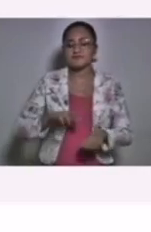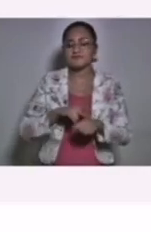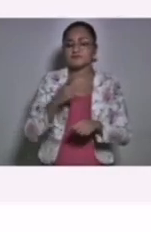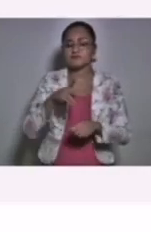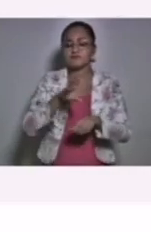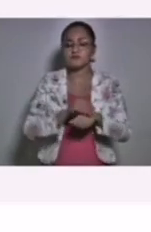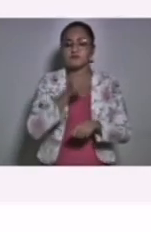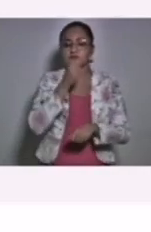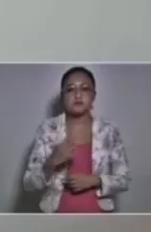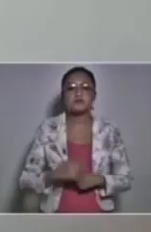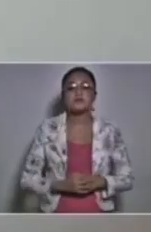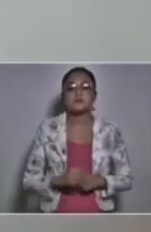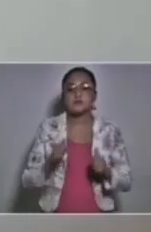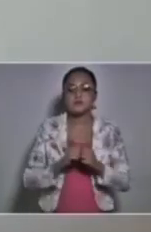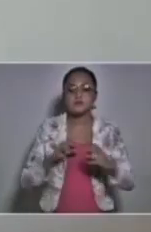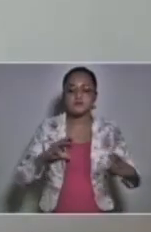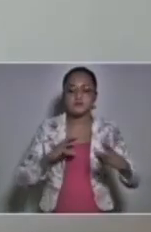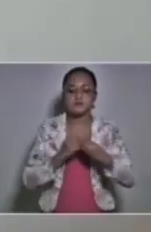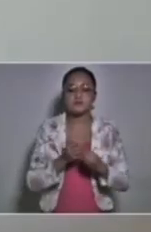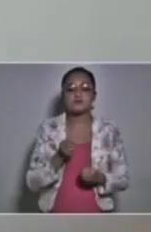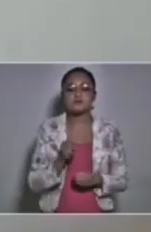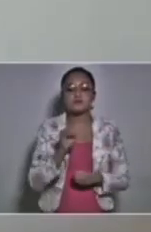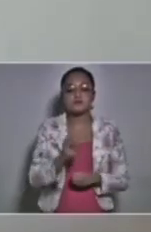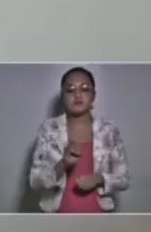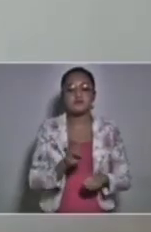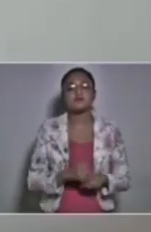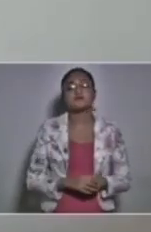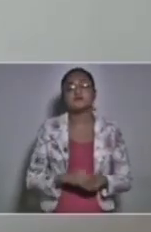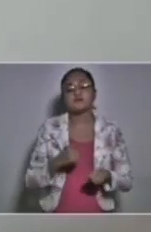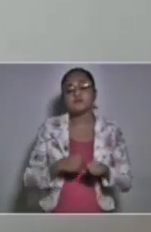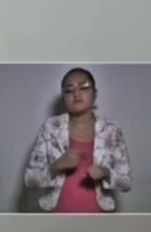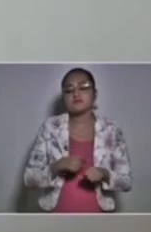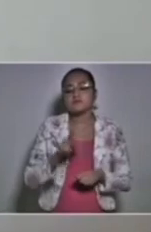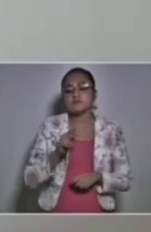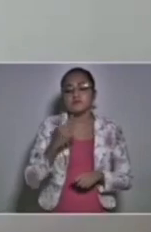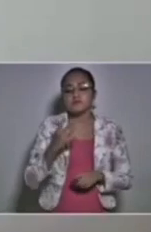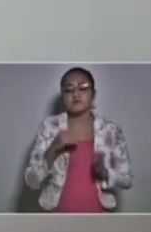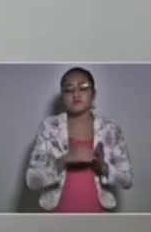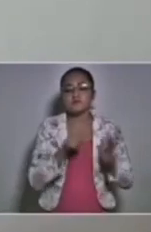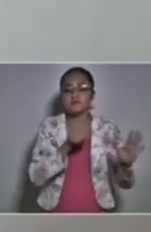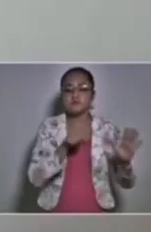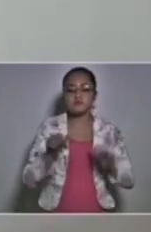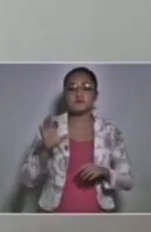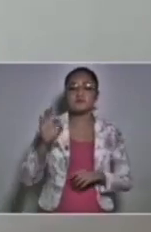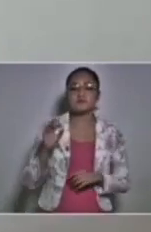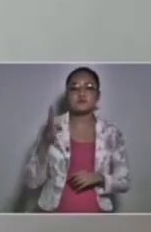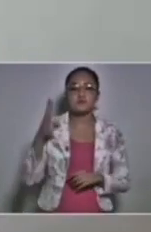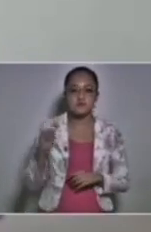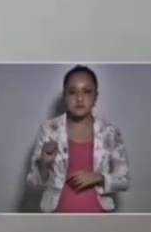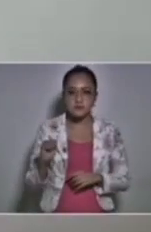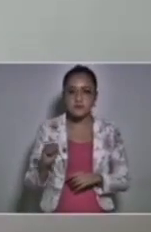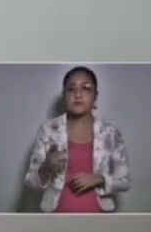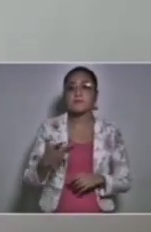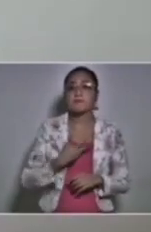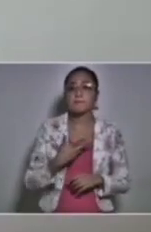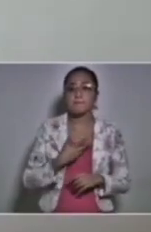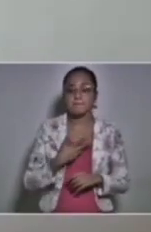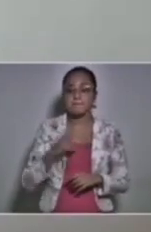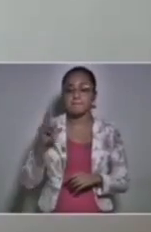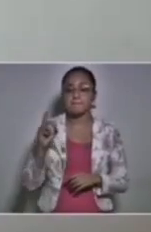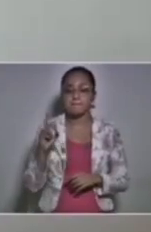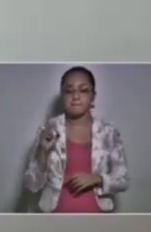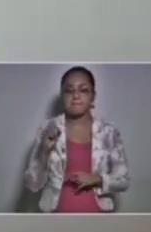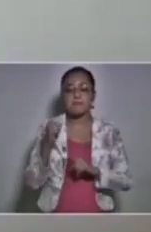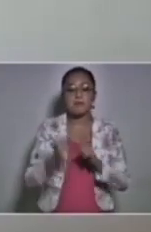secretario de salud respondió un acumulado de casos positivos de 84 mil 649 teniendo 30